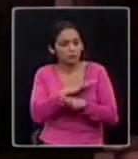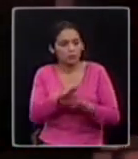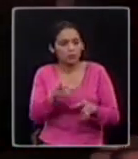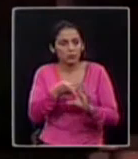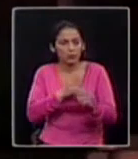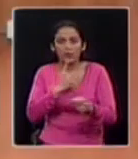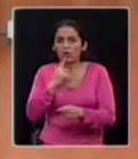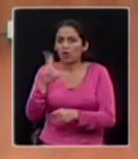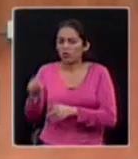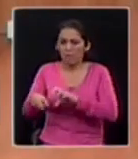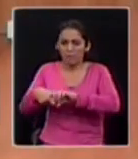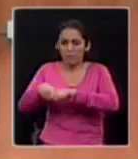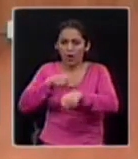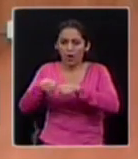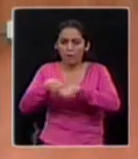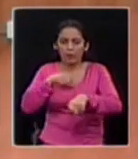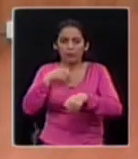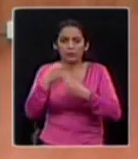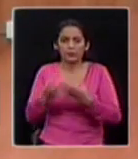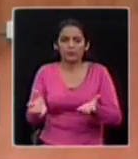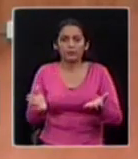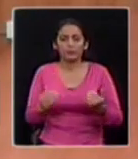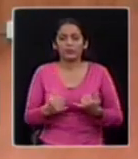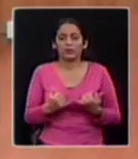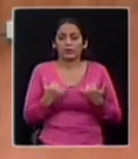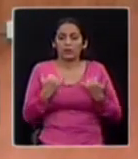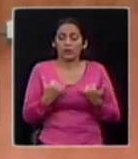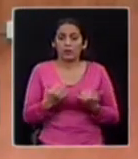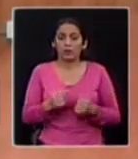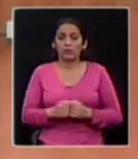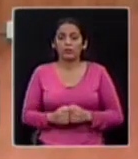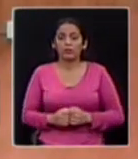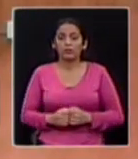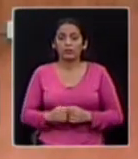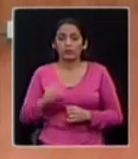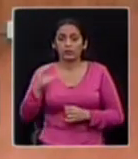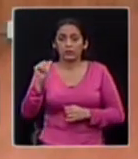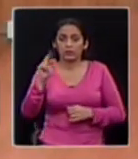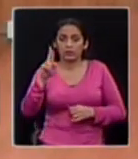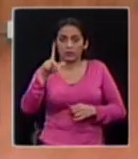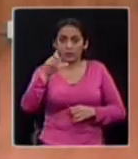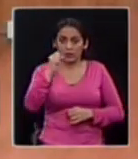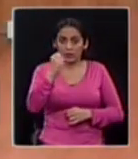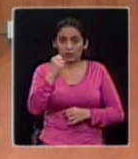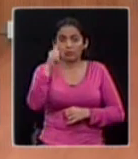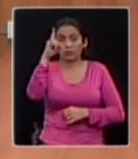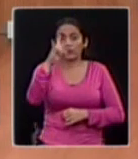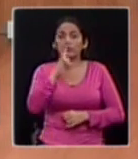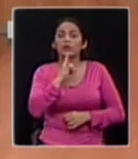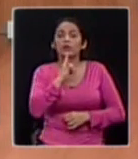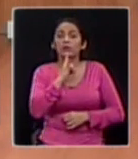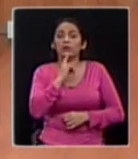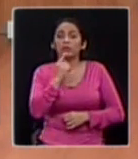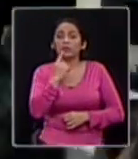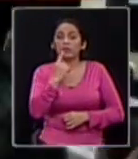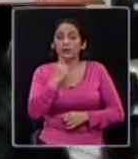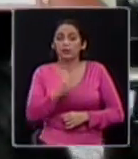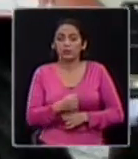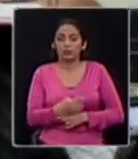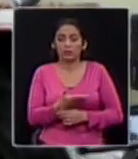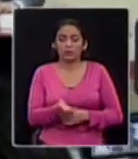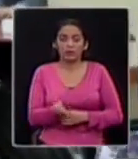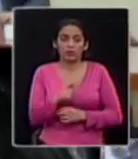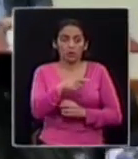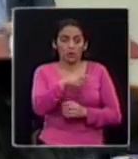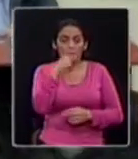rompiendo los papeles. A eso se suma una declaración juramentada de Carlos Pollitt, que desde Estados Unidos removía a Pablo Celi